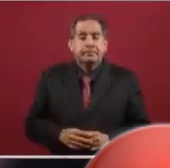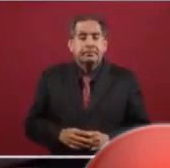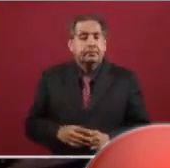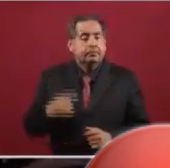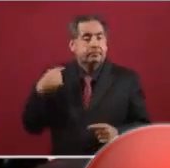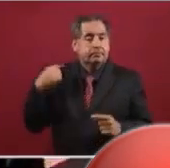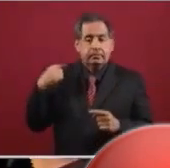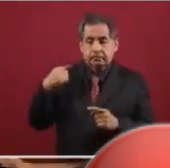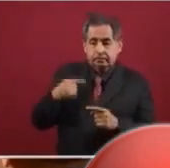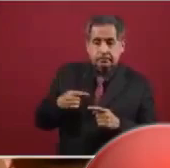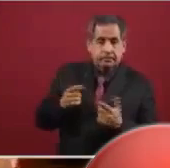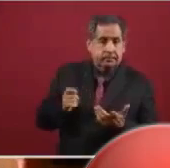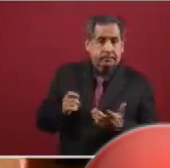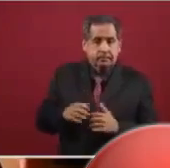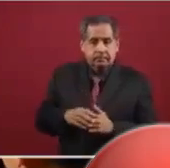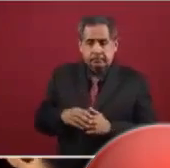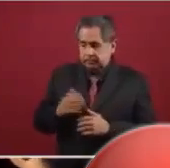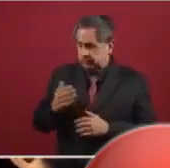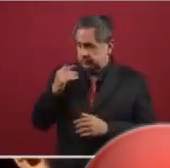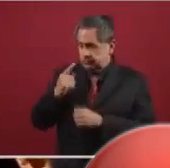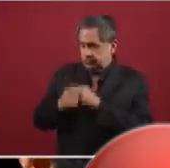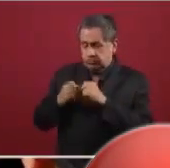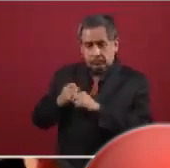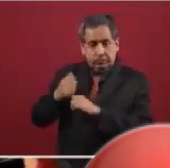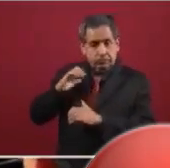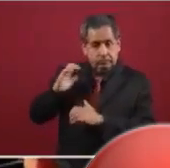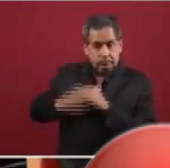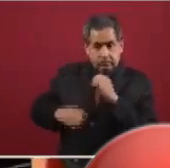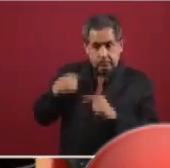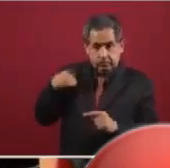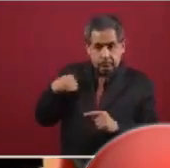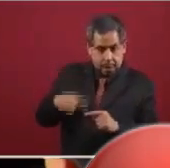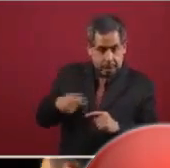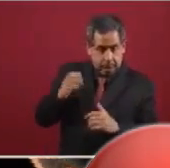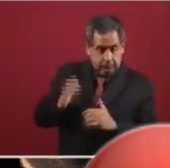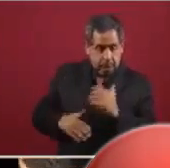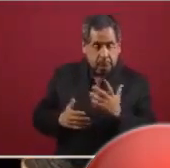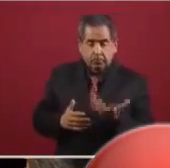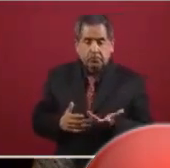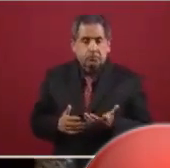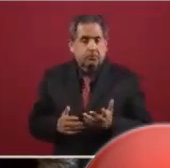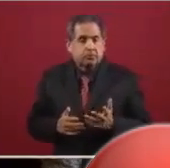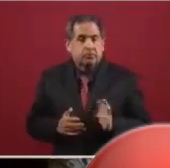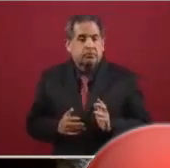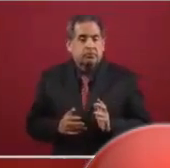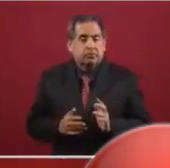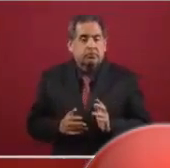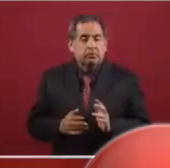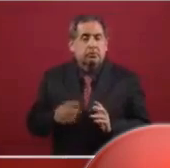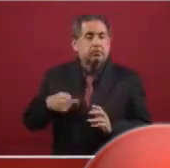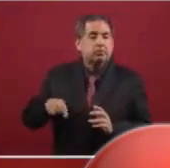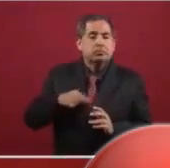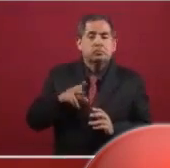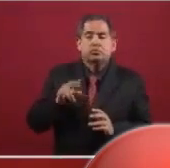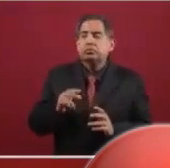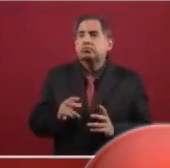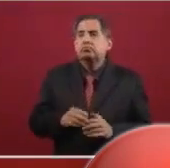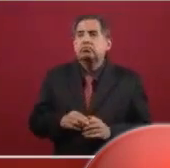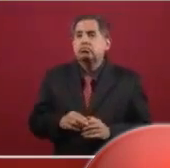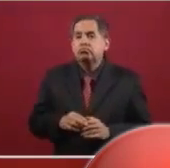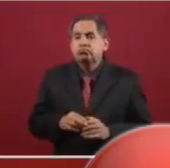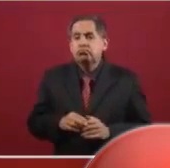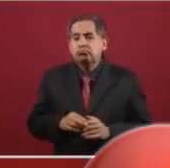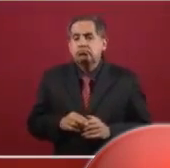terminó el pasado ciclo escolar, no dejaron